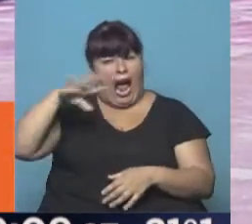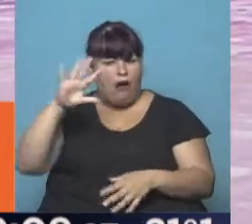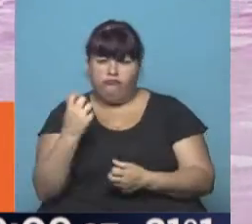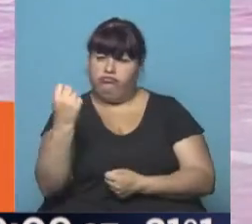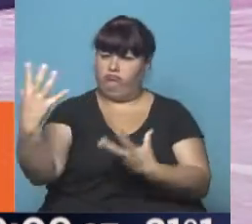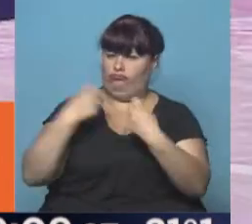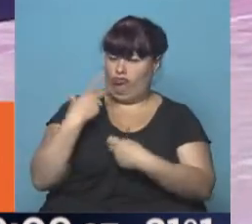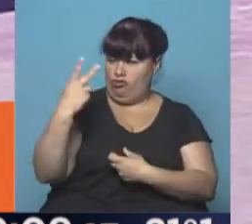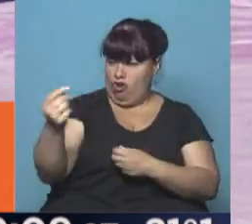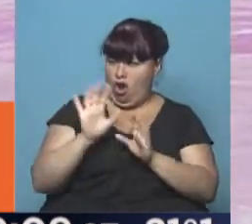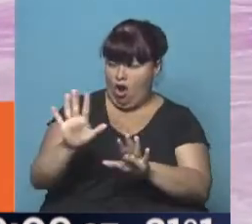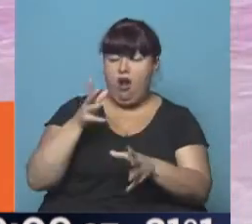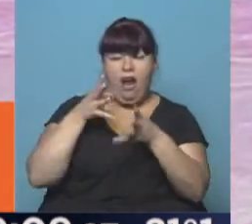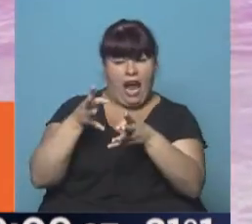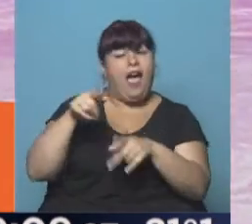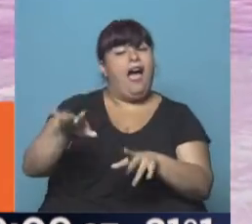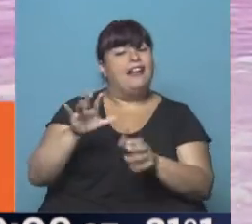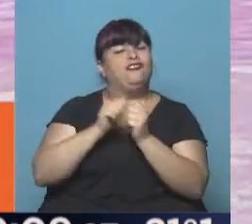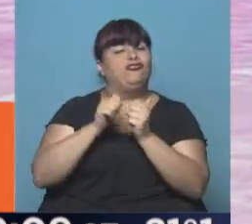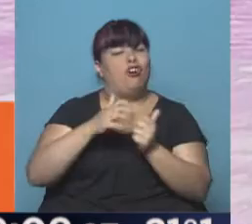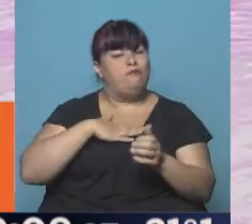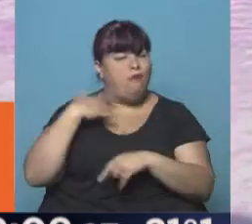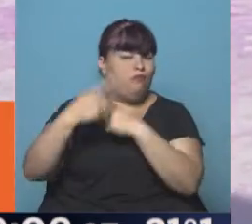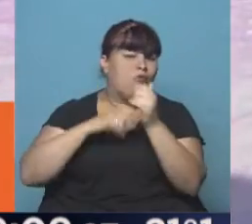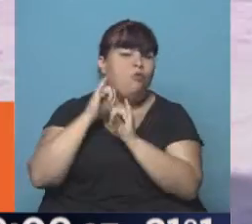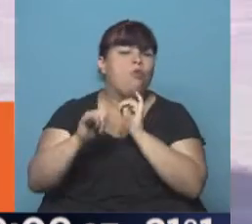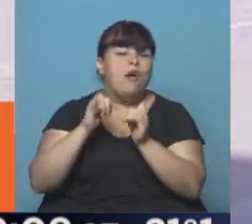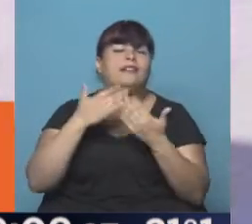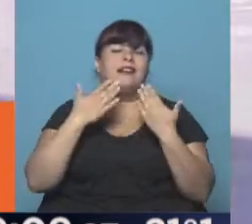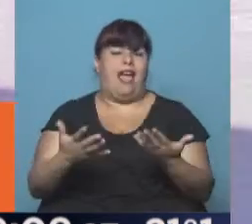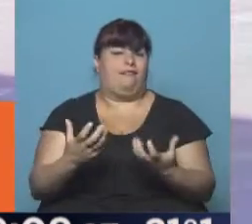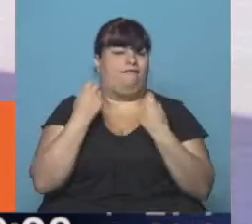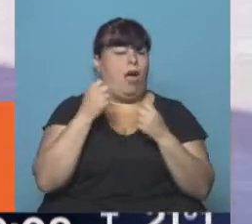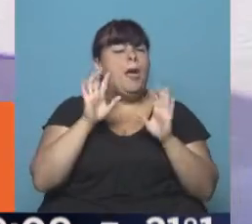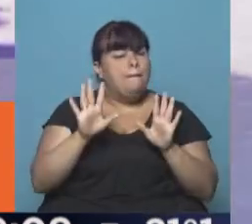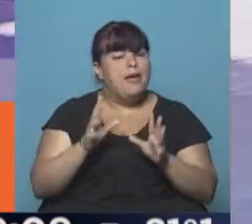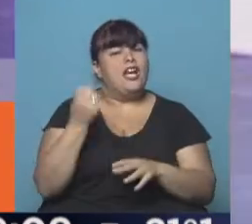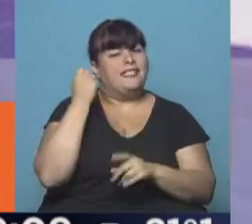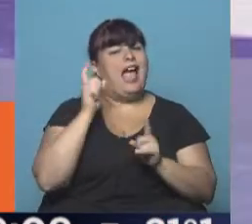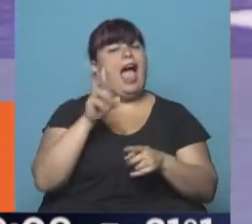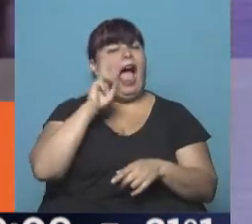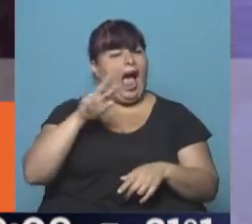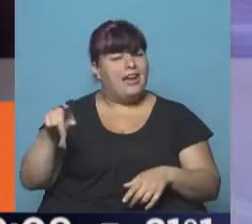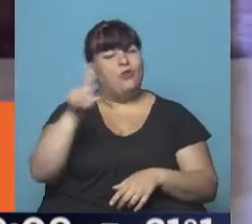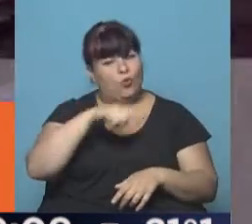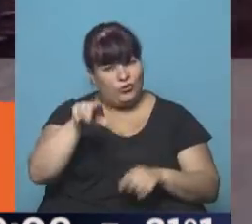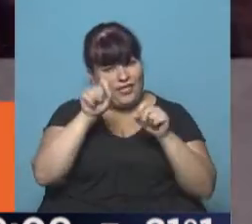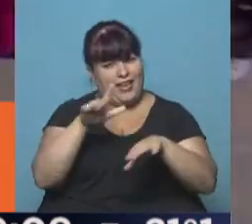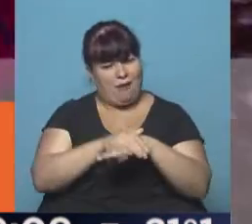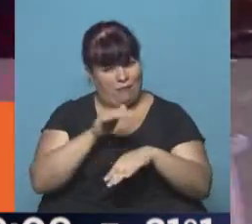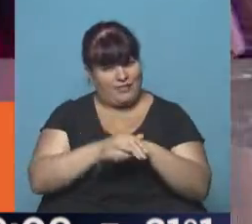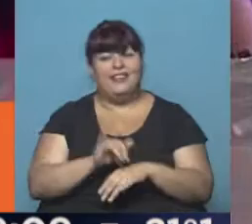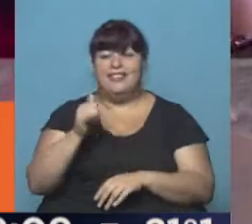resistían las invasiones de los ingleses. Y así la historia de la humanidad podría contarse a través, por supuesto, de la resistencia. Pero la resistencia tiene arte y ustedes son los